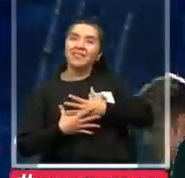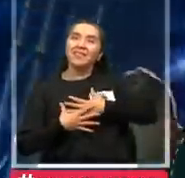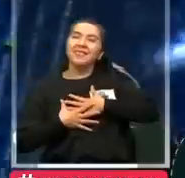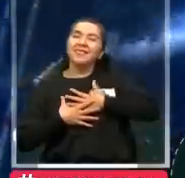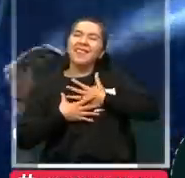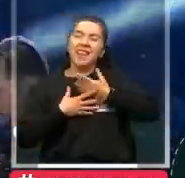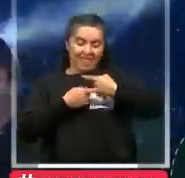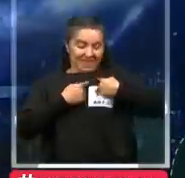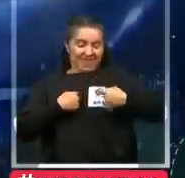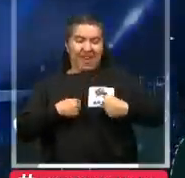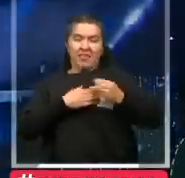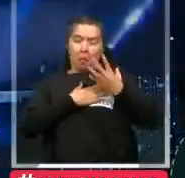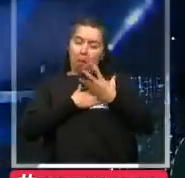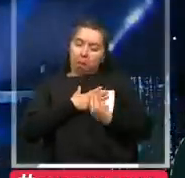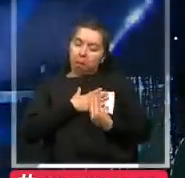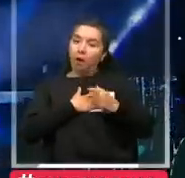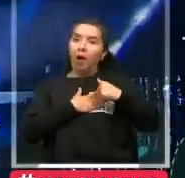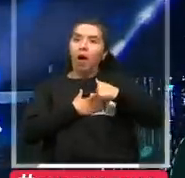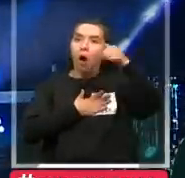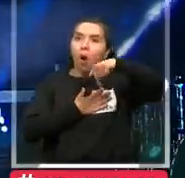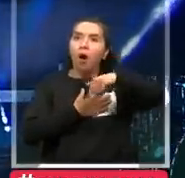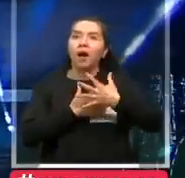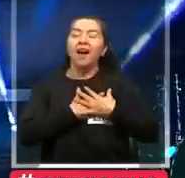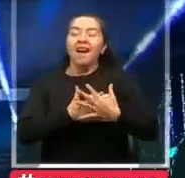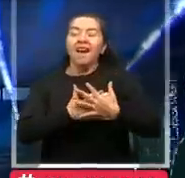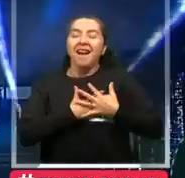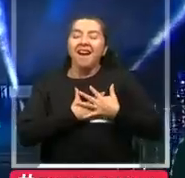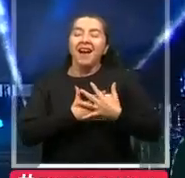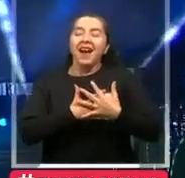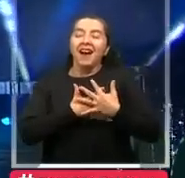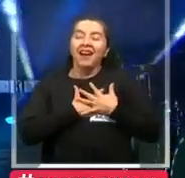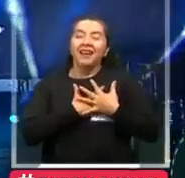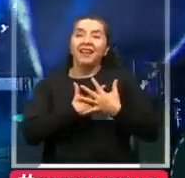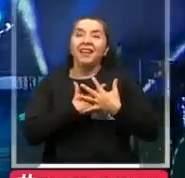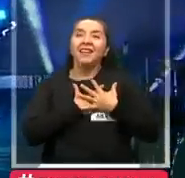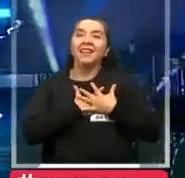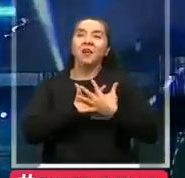Vuelvo a sentir lo que pensé estaba acabado.